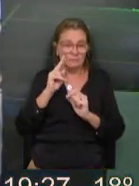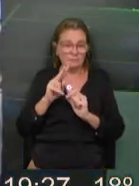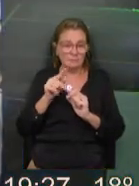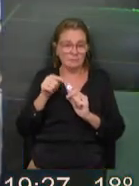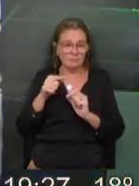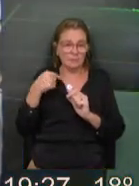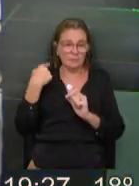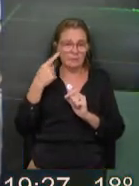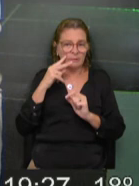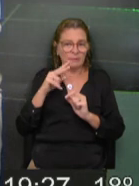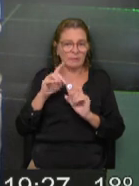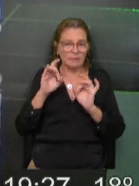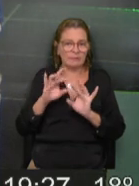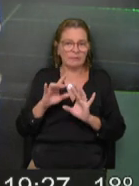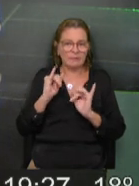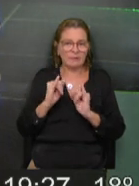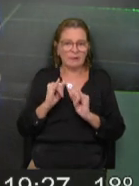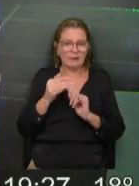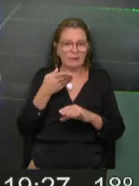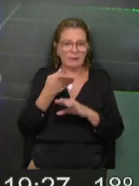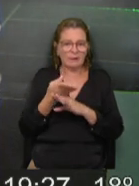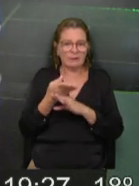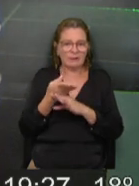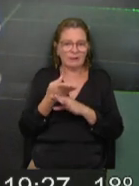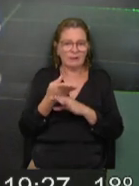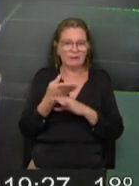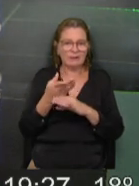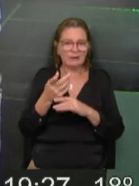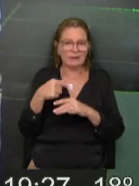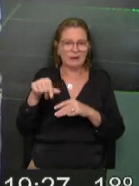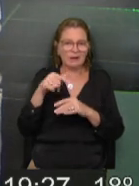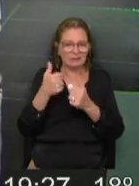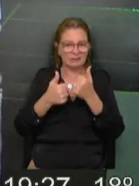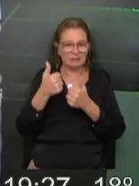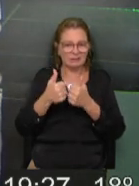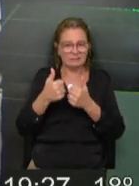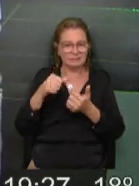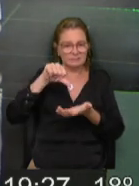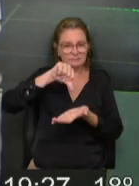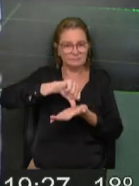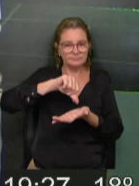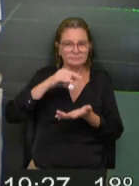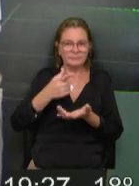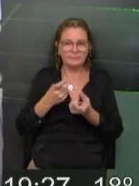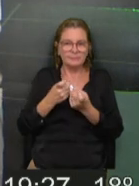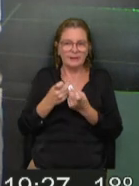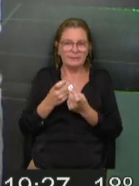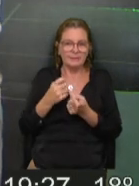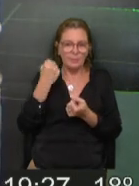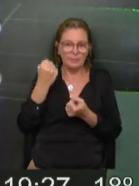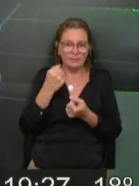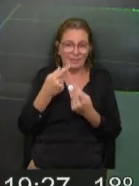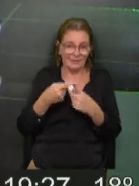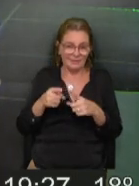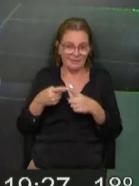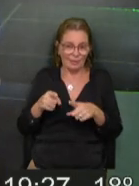el que veníamos recién, bueno, naturalmente, justamente el reclamo en el sentido de la competitividad del país, que naturalmente está que atravesando también repercute una situación en muchas cosas,